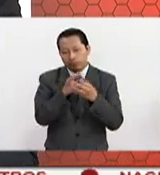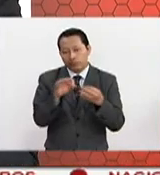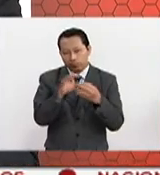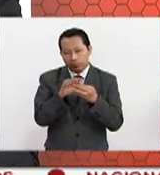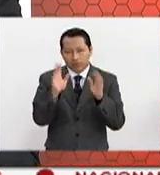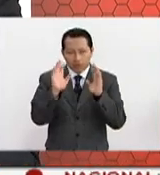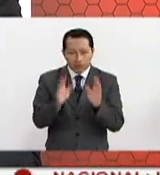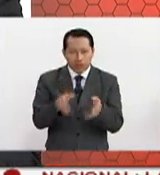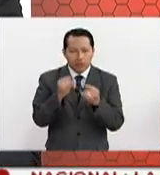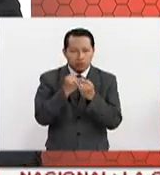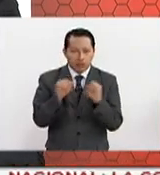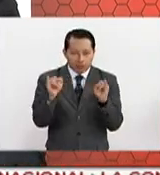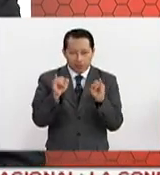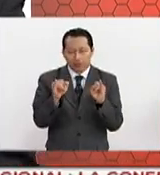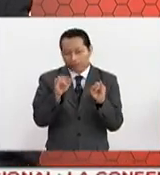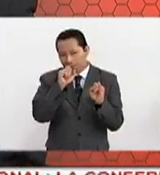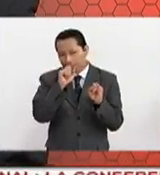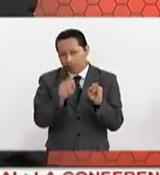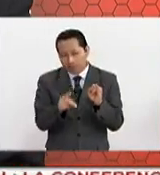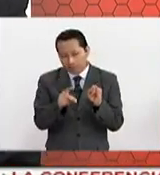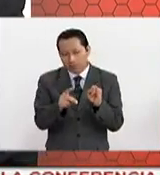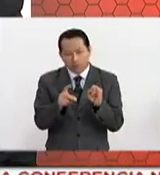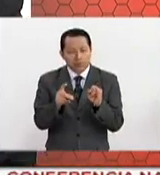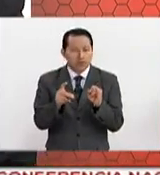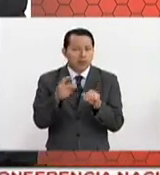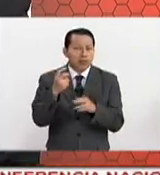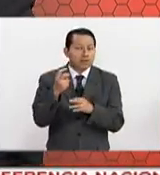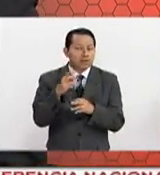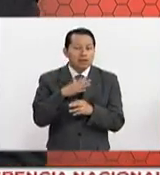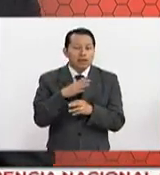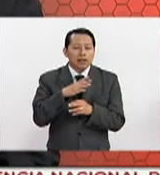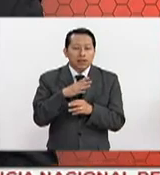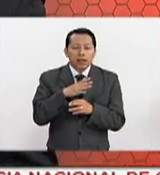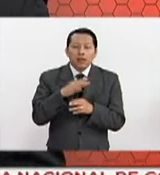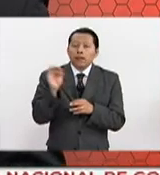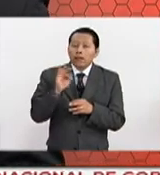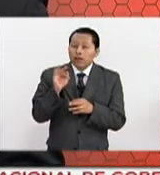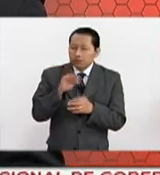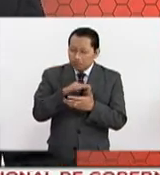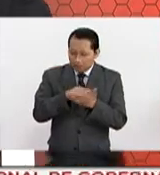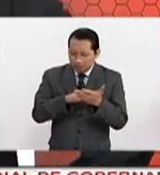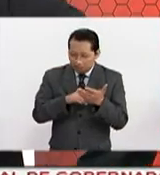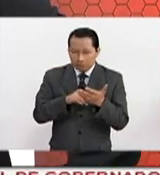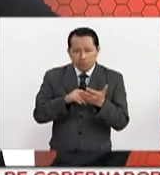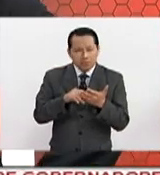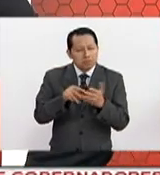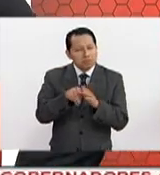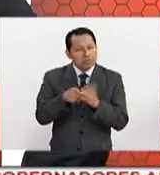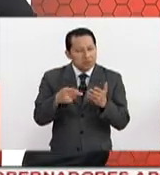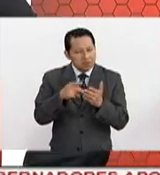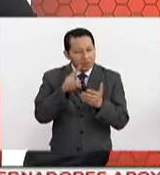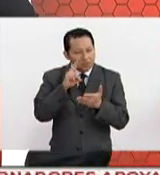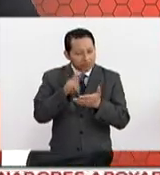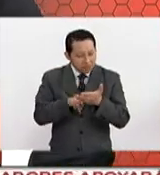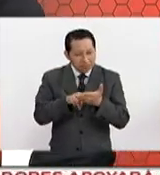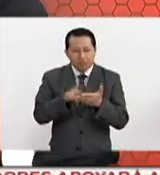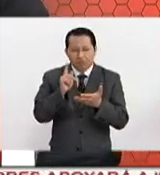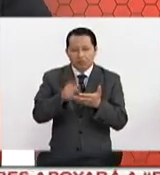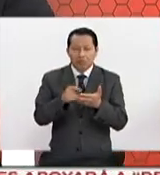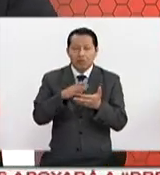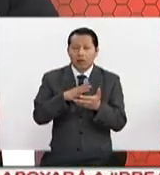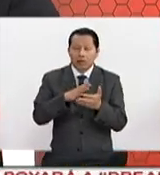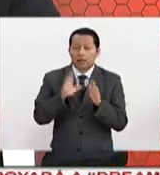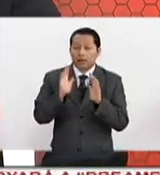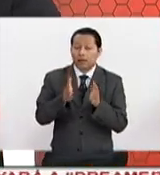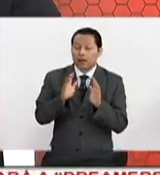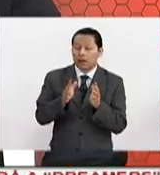hacer la declaratoria pues, unilateral de la independencia, aunque por ahí leí en el periódico La Vanguardia de Cataluña que también ya